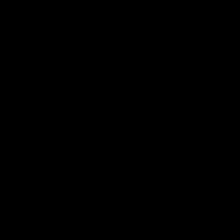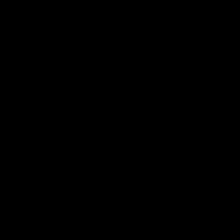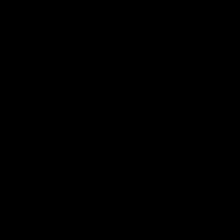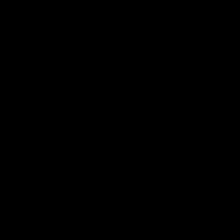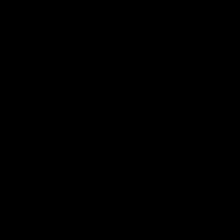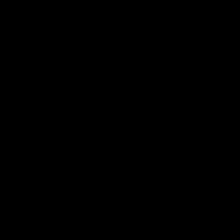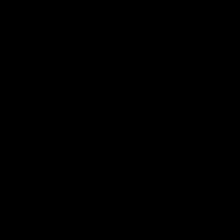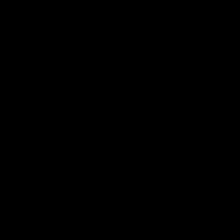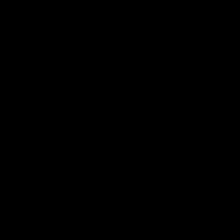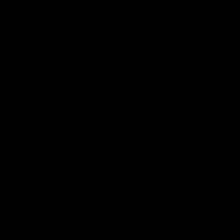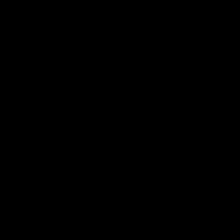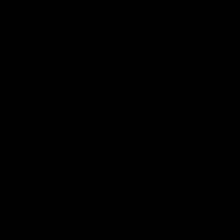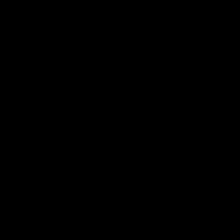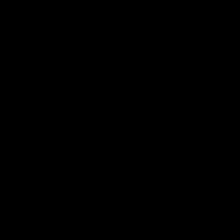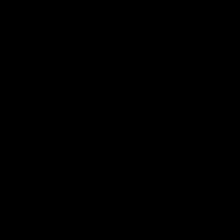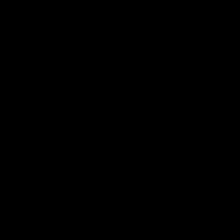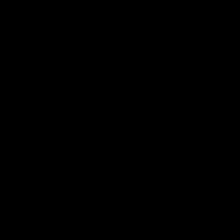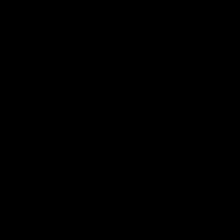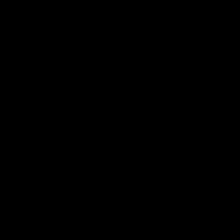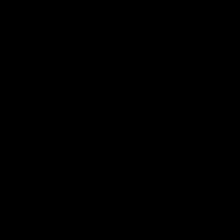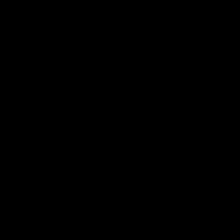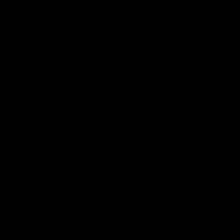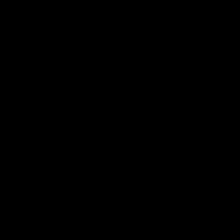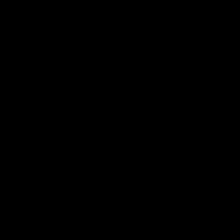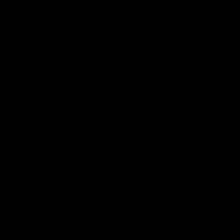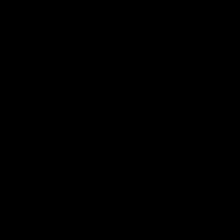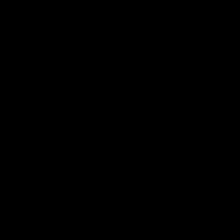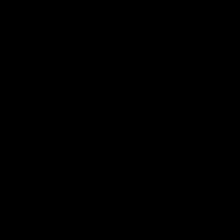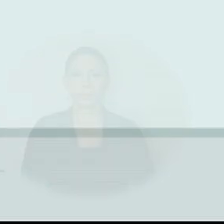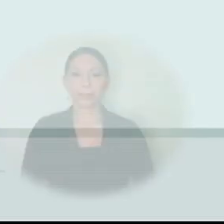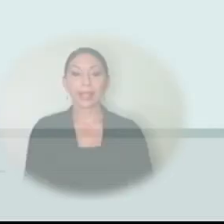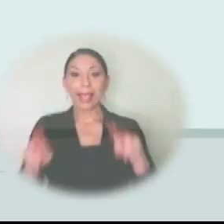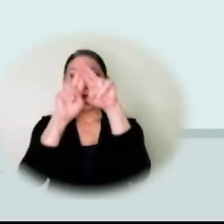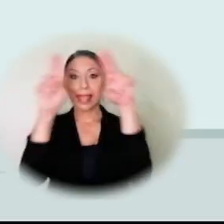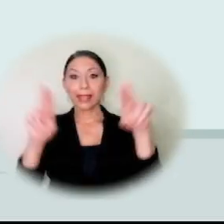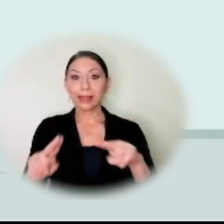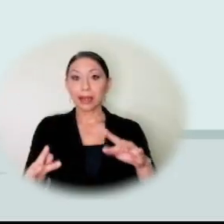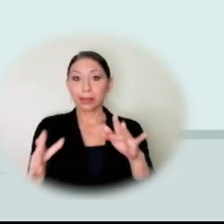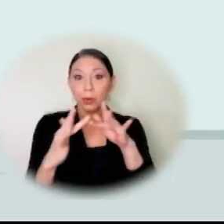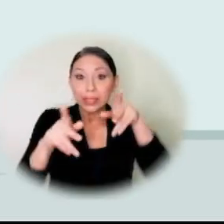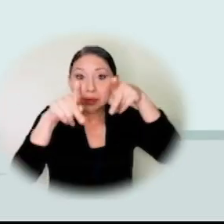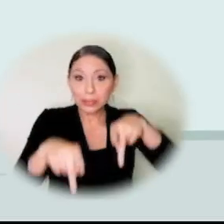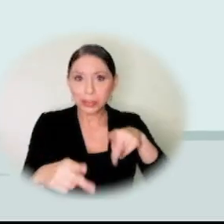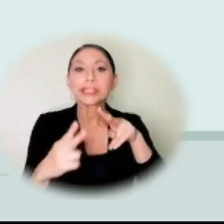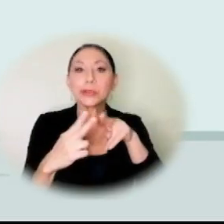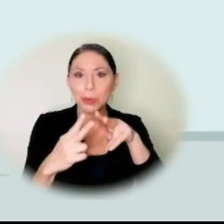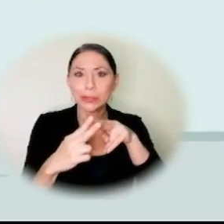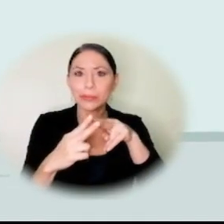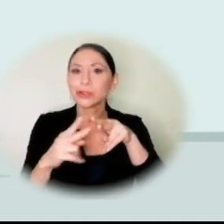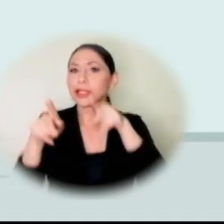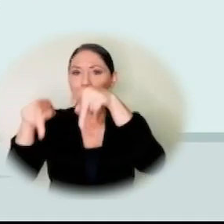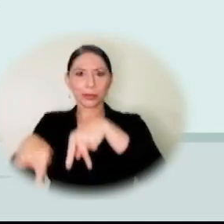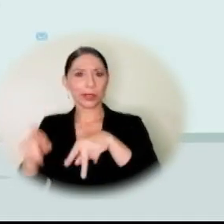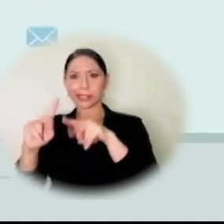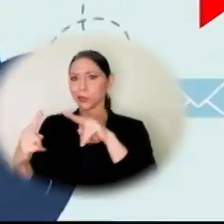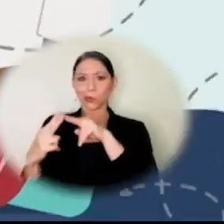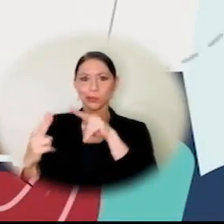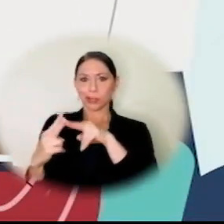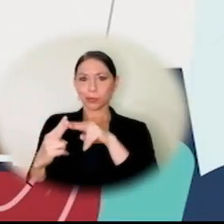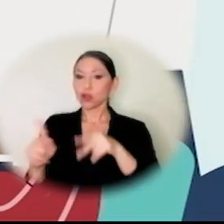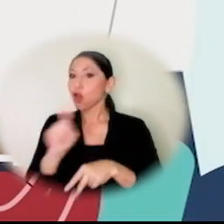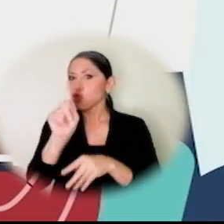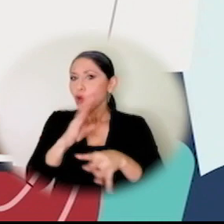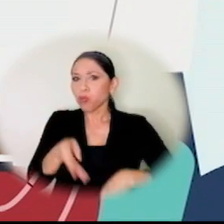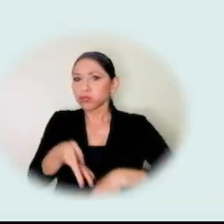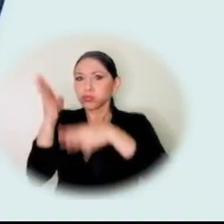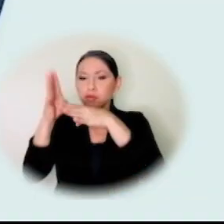en 13. Costa Rica Televisión. En Internet conectamos con personas conocidas y desconocidas. No